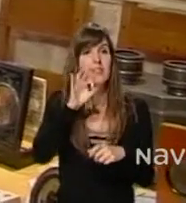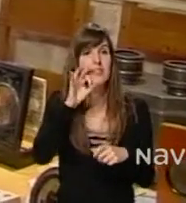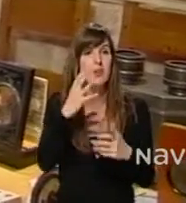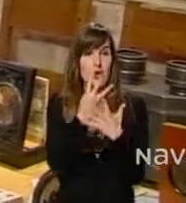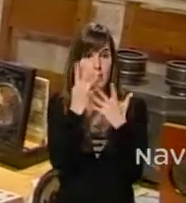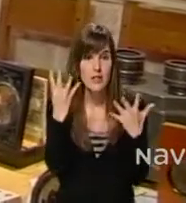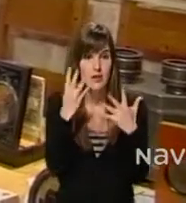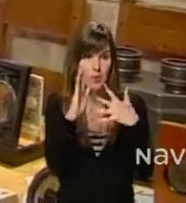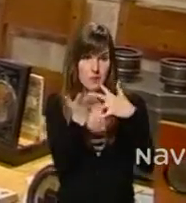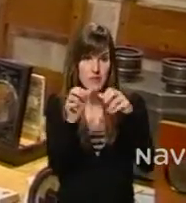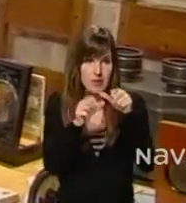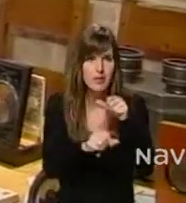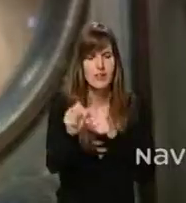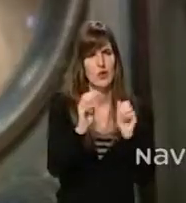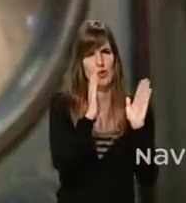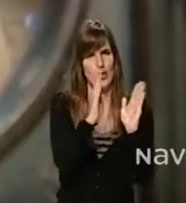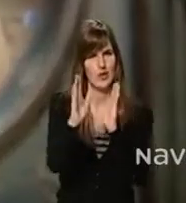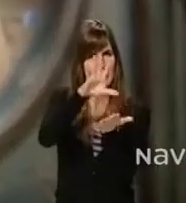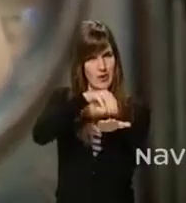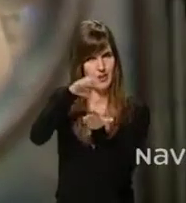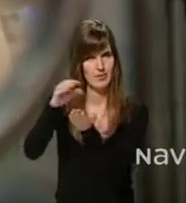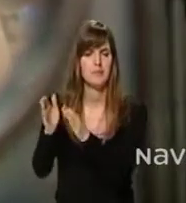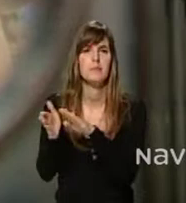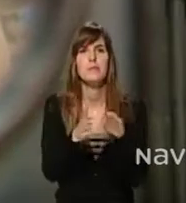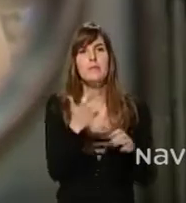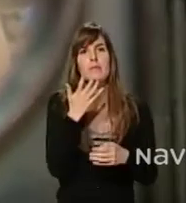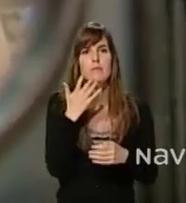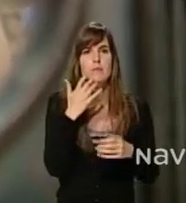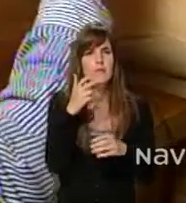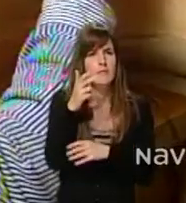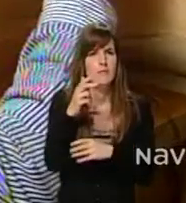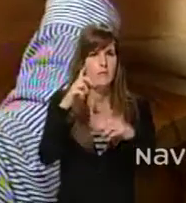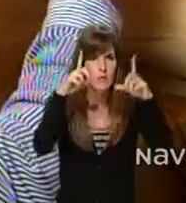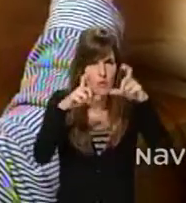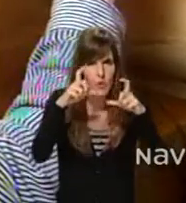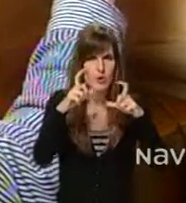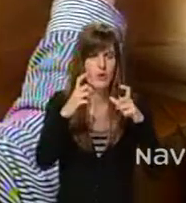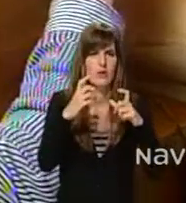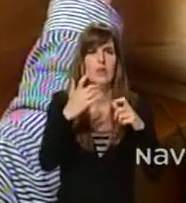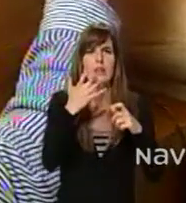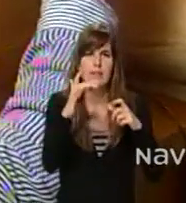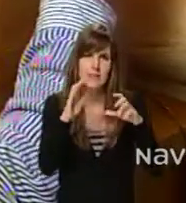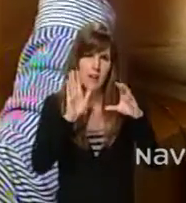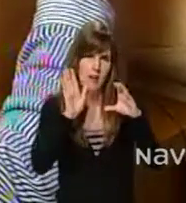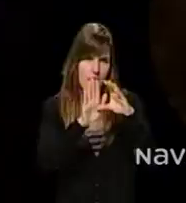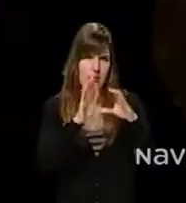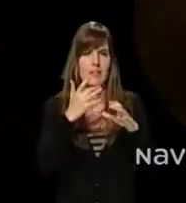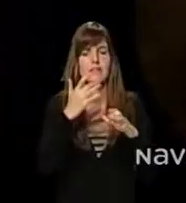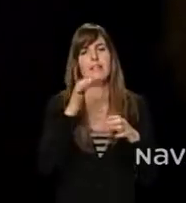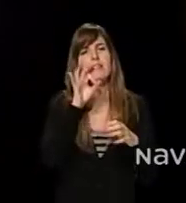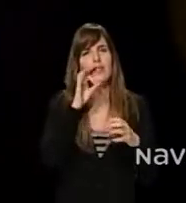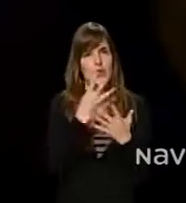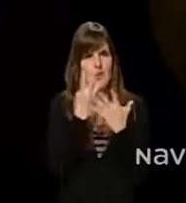en adelante. Conseguir que la imagen quede reflejada en un papel o en un soporte de cristal en el siglo XIX y hoy en día la